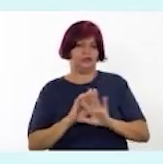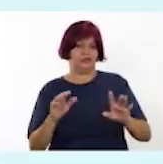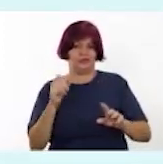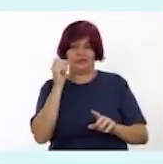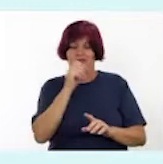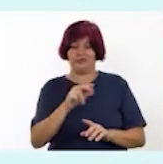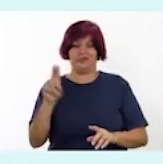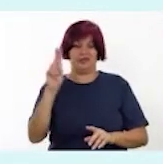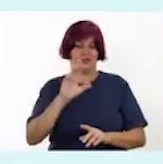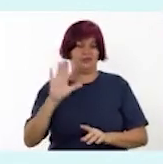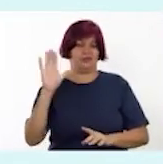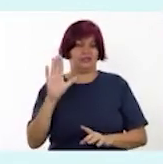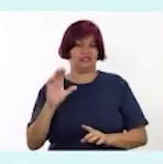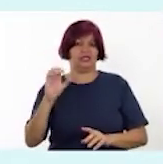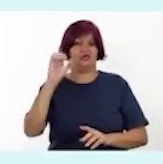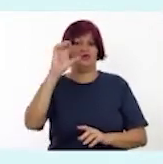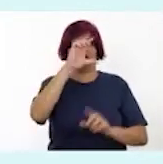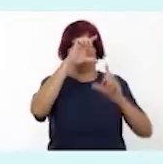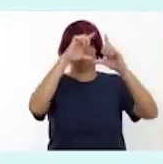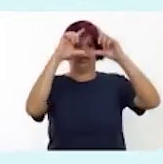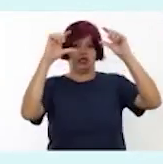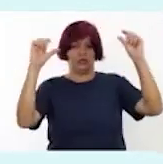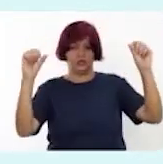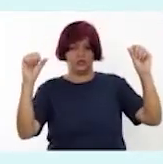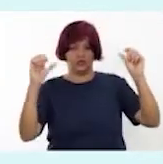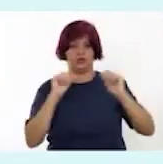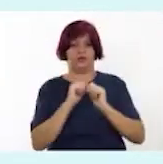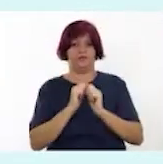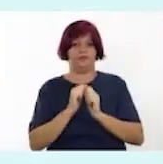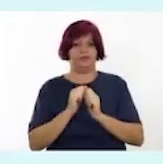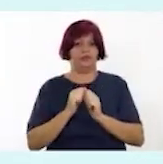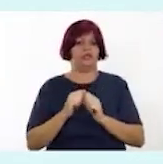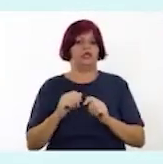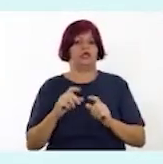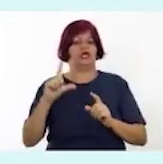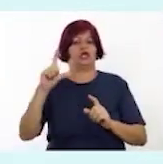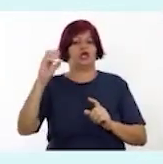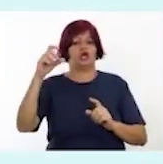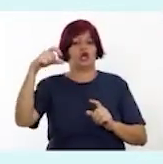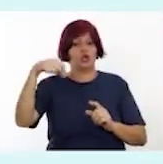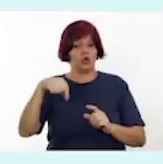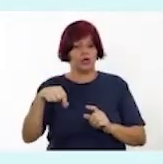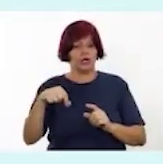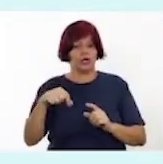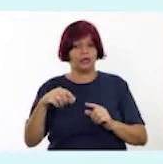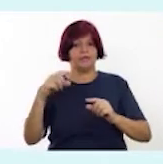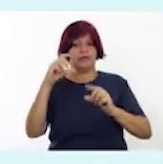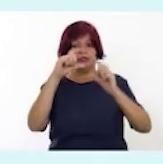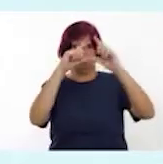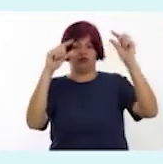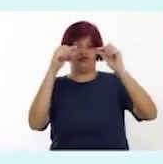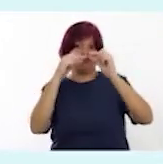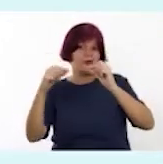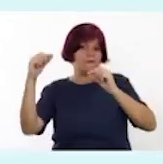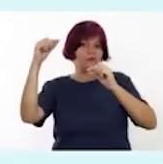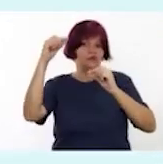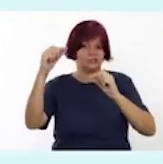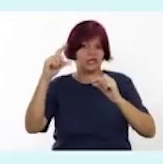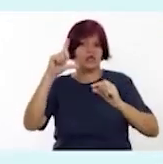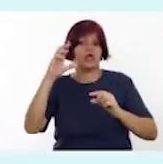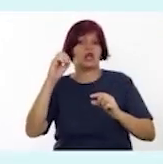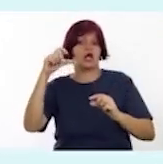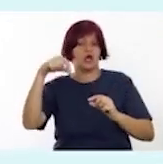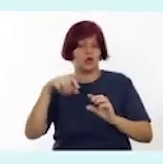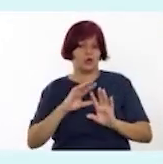número 5, las ecuaciones e inecuaciones logarítmicas, así como las funciones exponenciales y logarítmicas. Ya ustedes ven